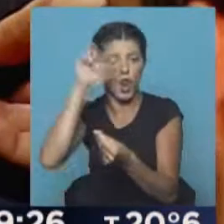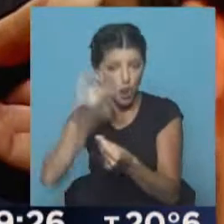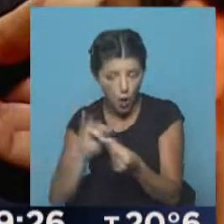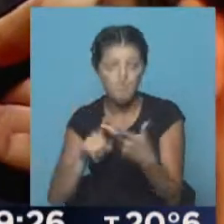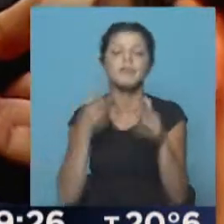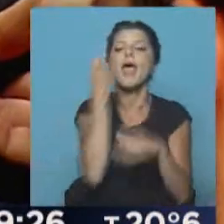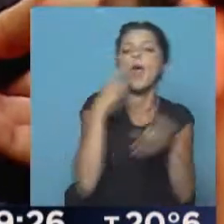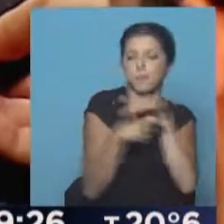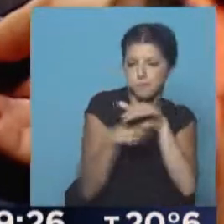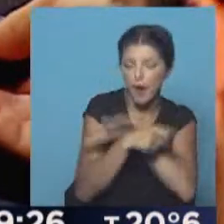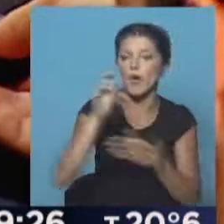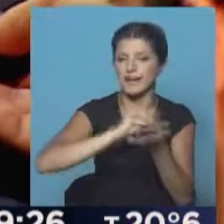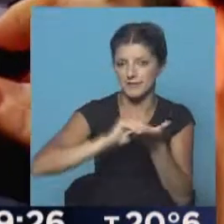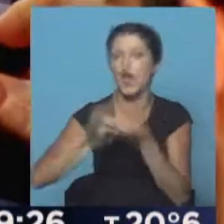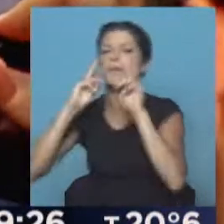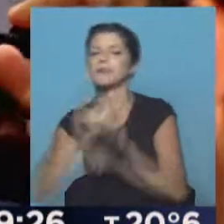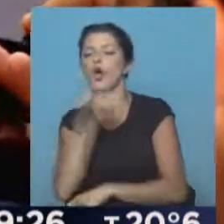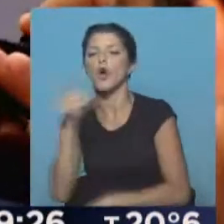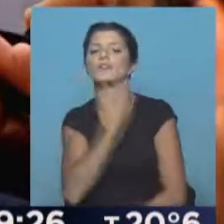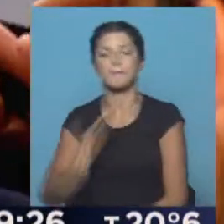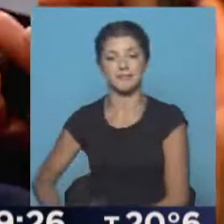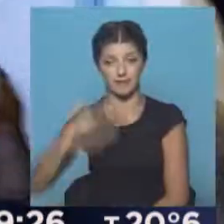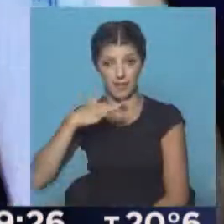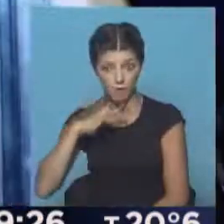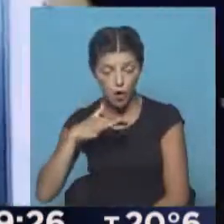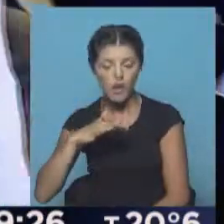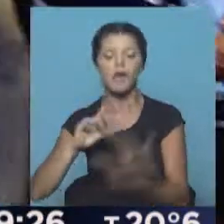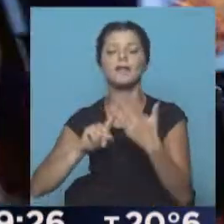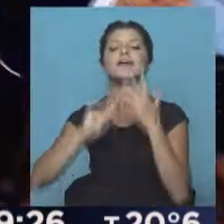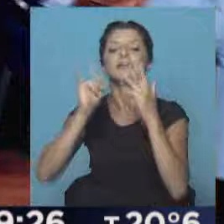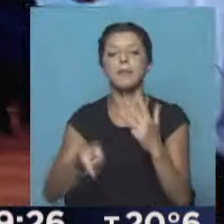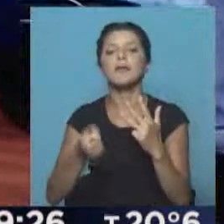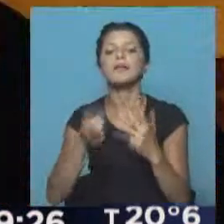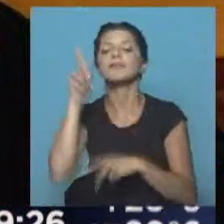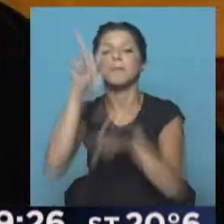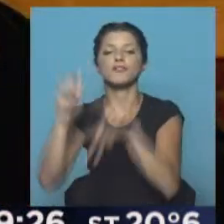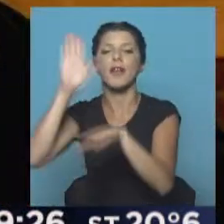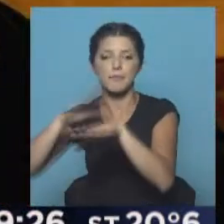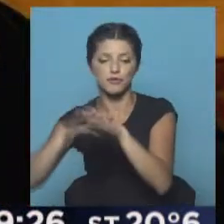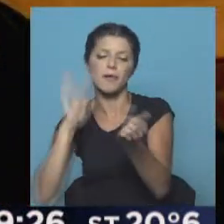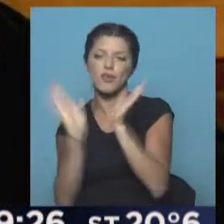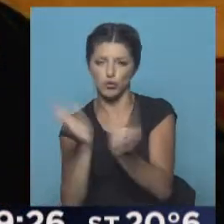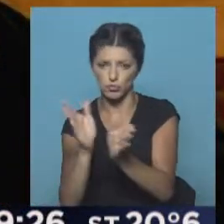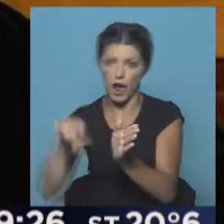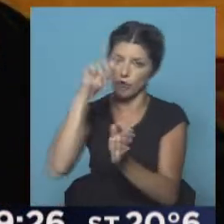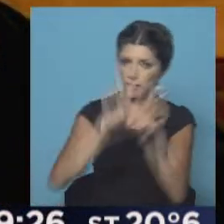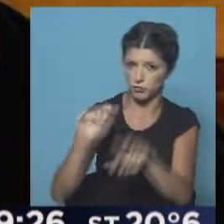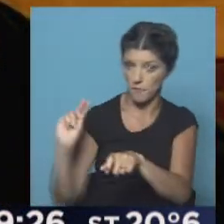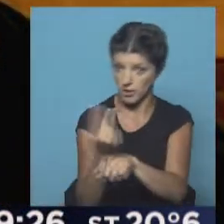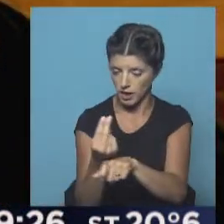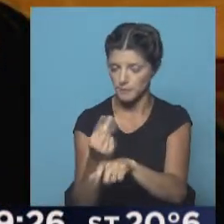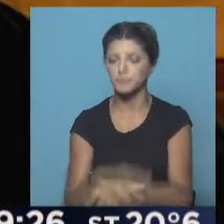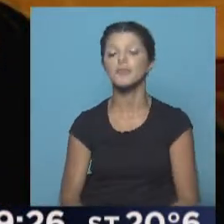la investigación a Daniel Angelici por tráfico de influencia y delitos de lesa humanidad. Es politólogo y